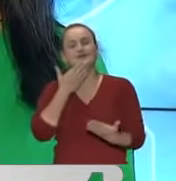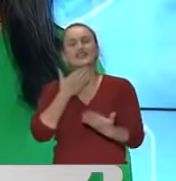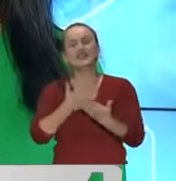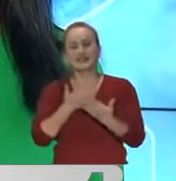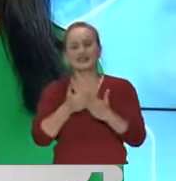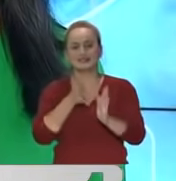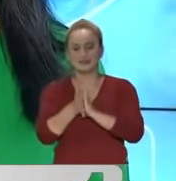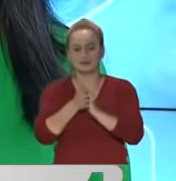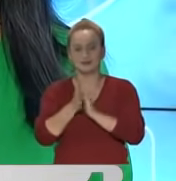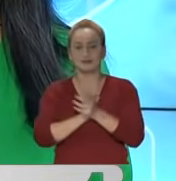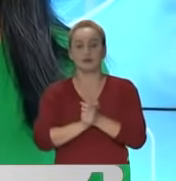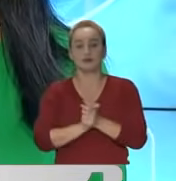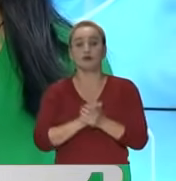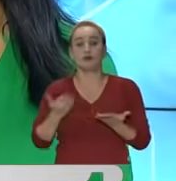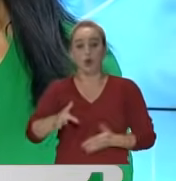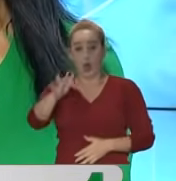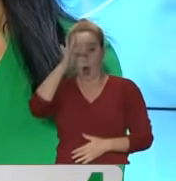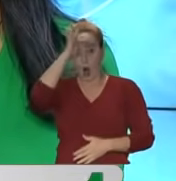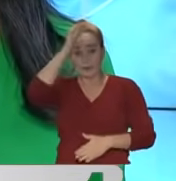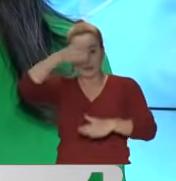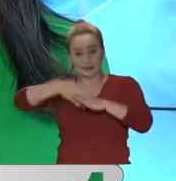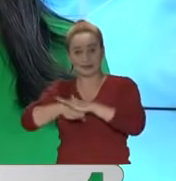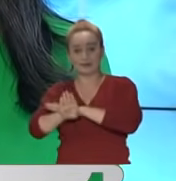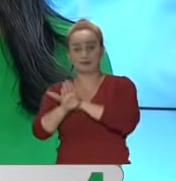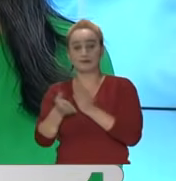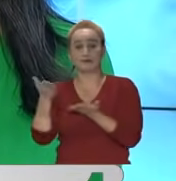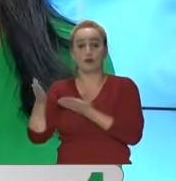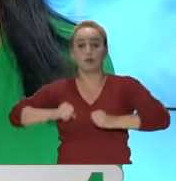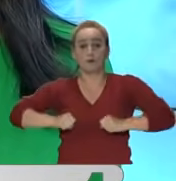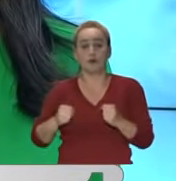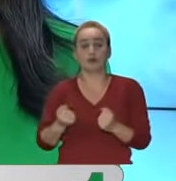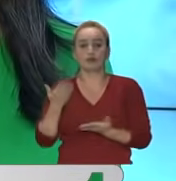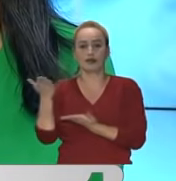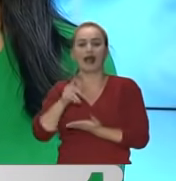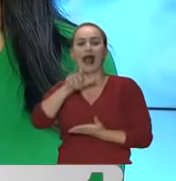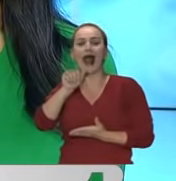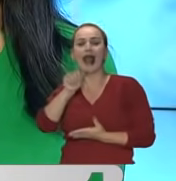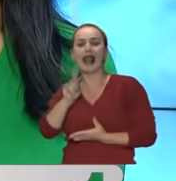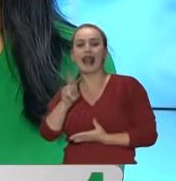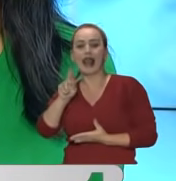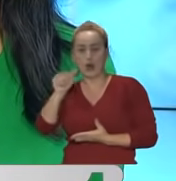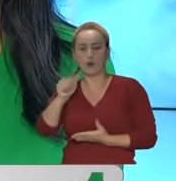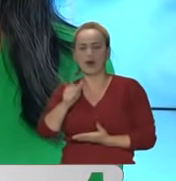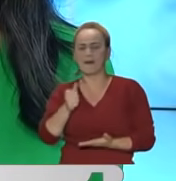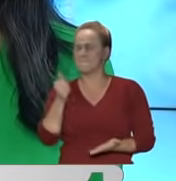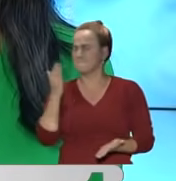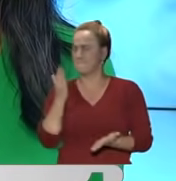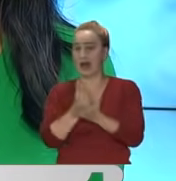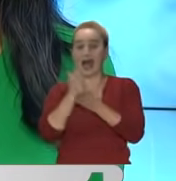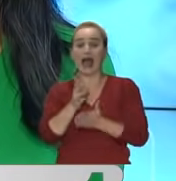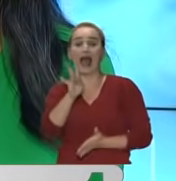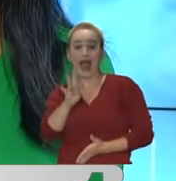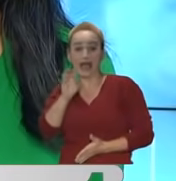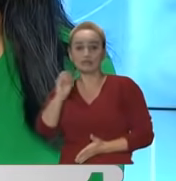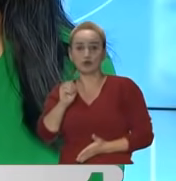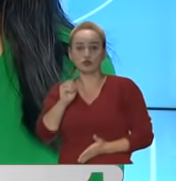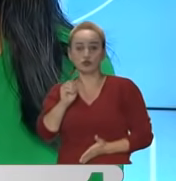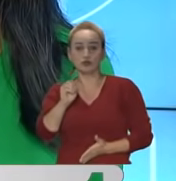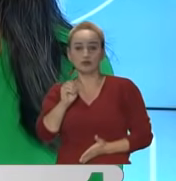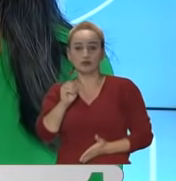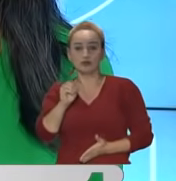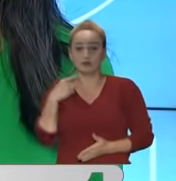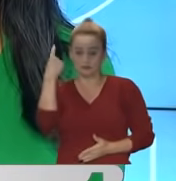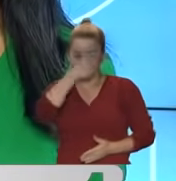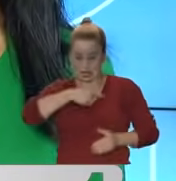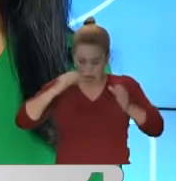muchas gracias. Y en una unidad de cuidados intensivos de Bogotá continúa Laura Rincón, la mujer quemada por su pareja en más del 60%